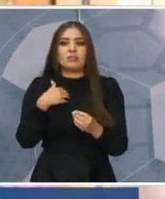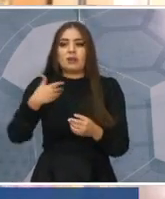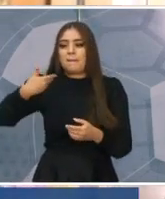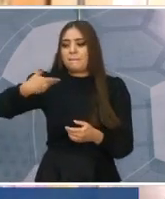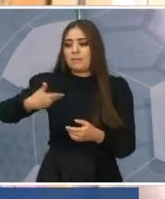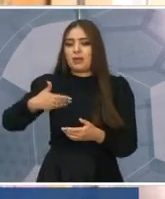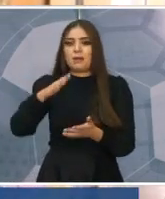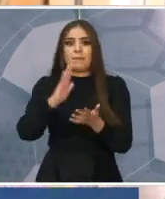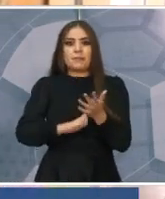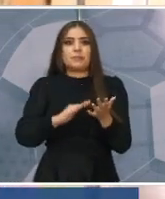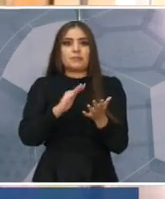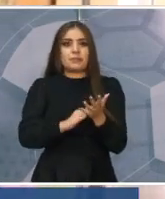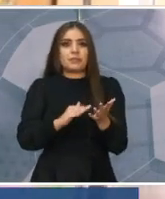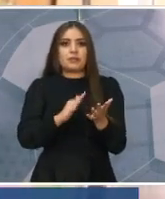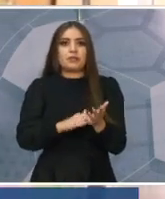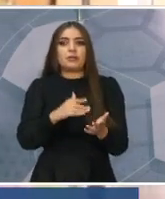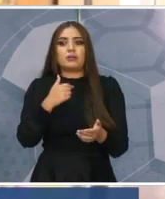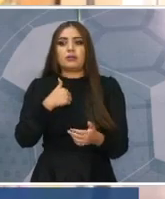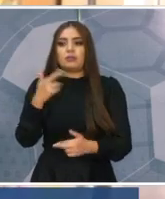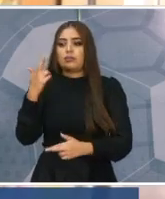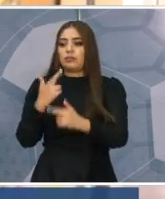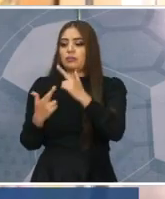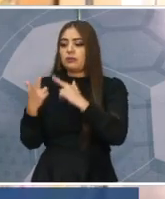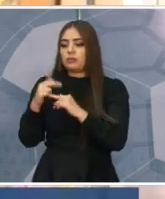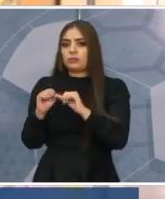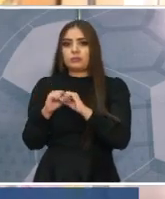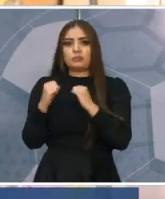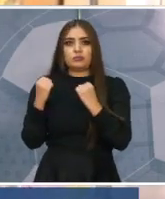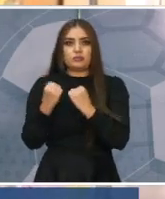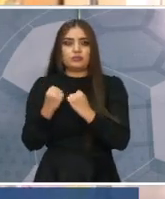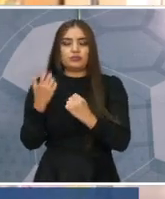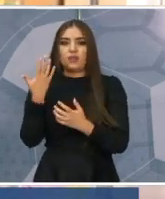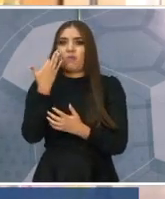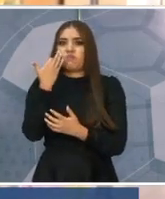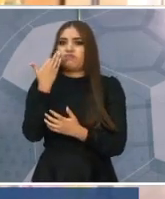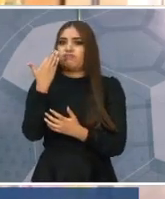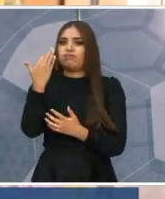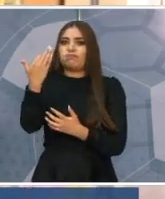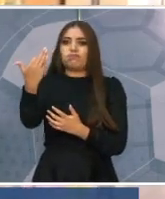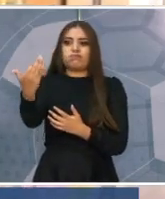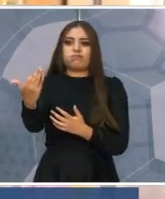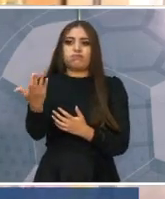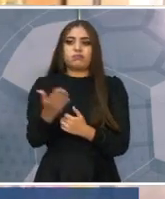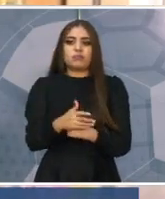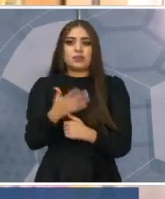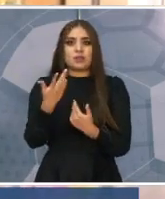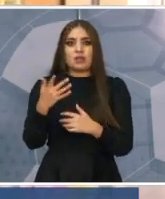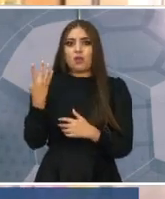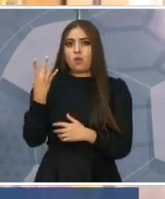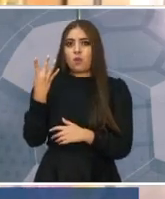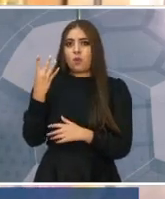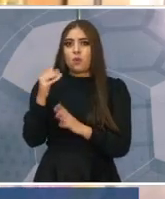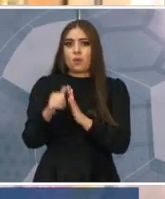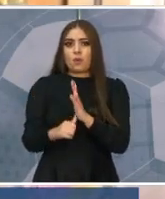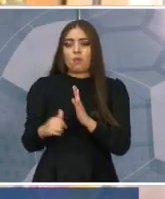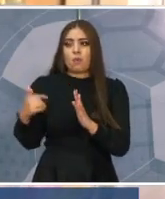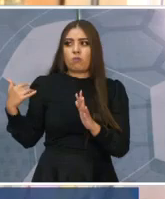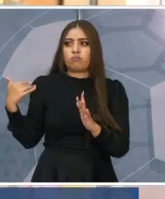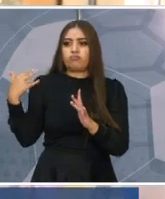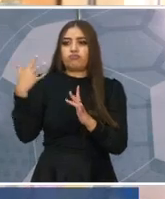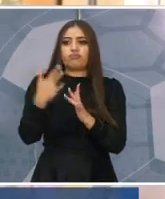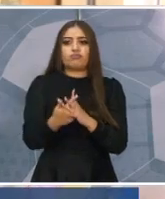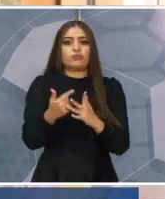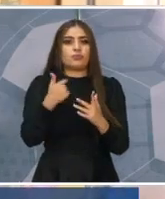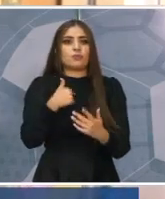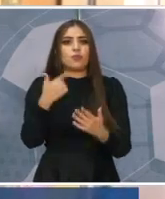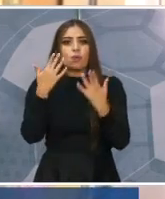me regresen mi seguro social, pues todavía falta. Y ya son 4 meses sin quimioterapia. 4 meses sin